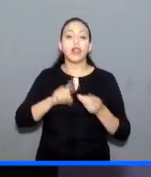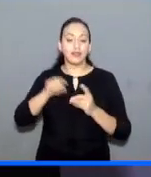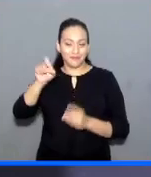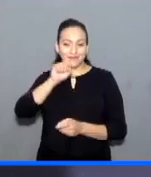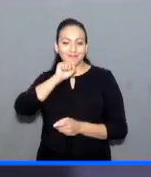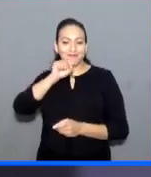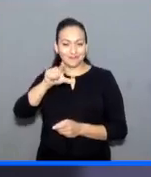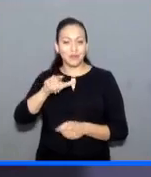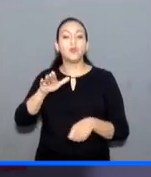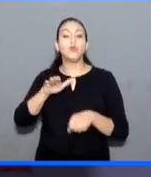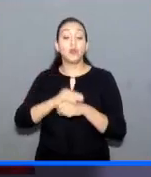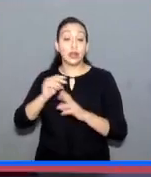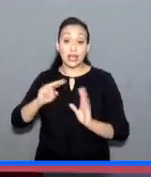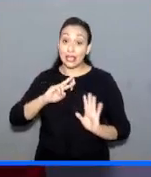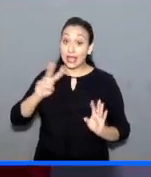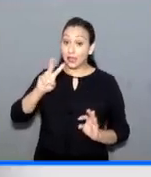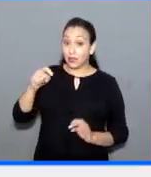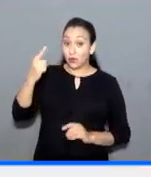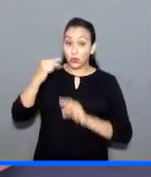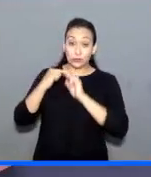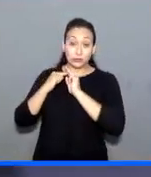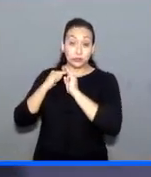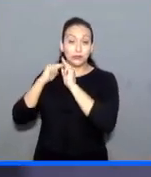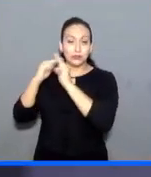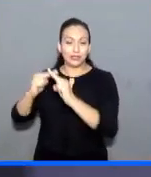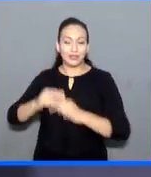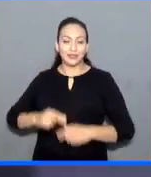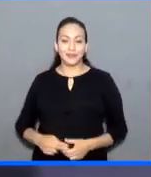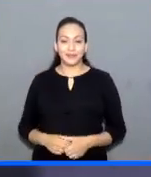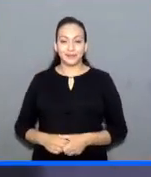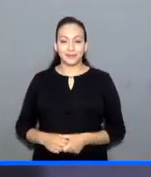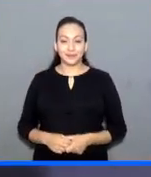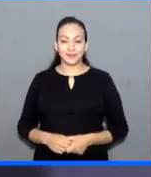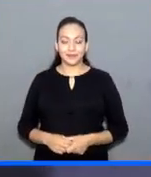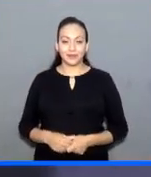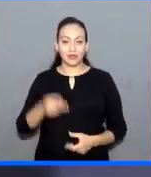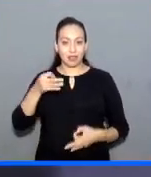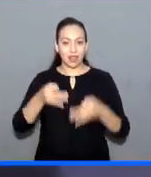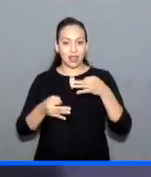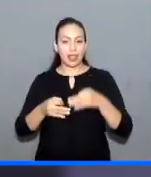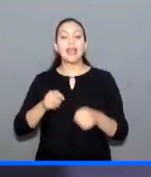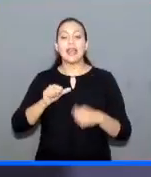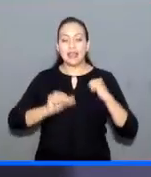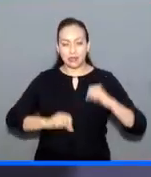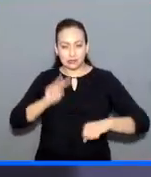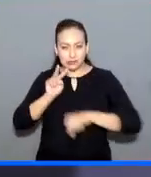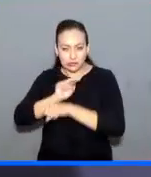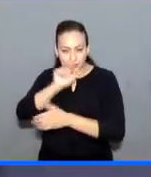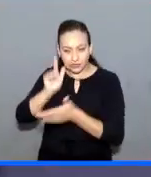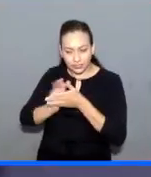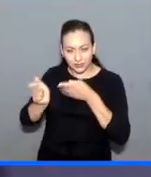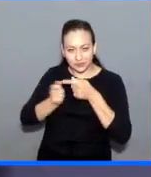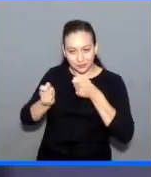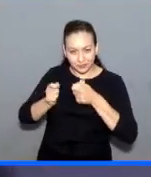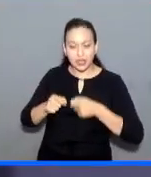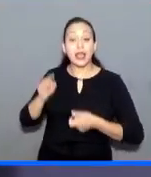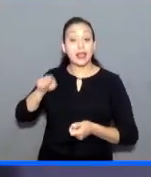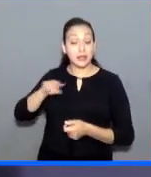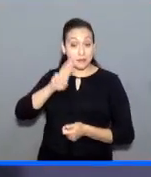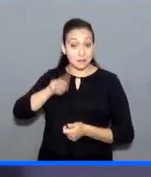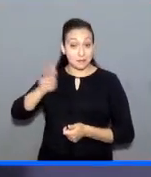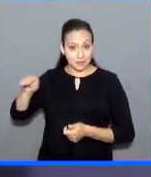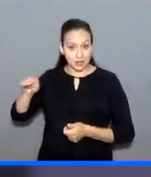su 201 aniversario. El Tribunal de Disciplina Judicial del Poder Judicial de Michoacán